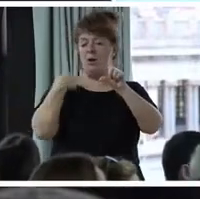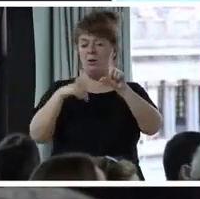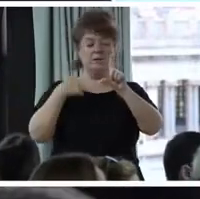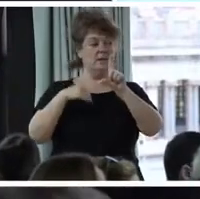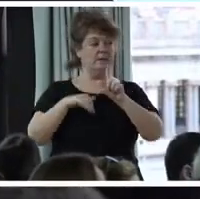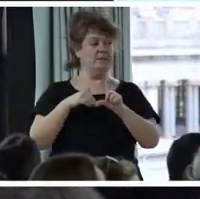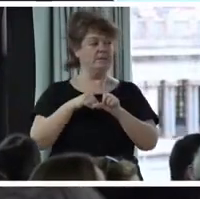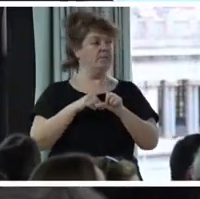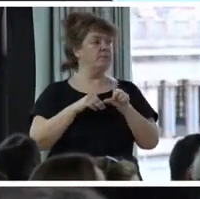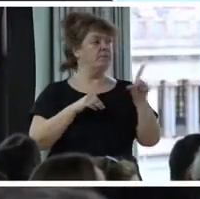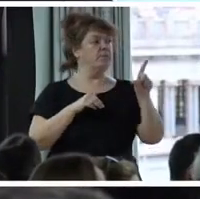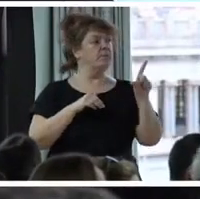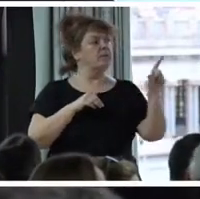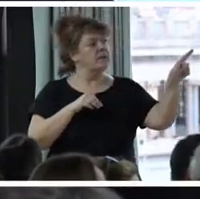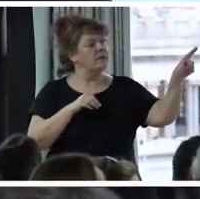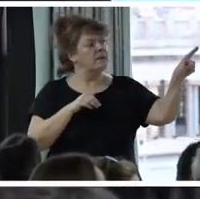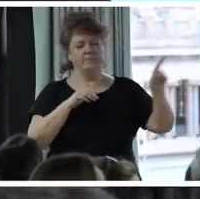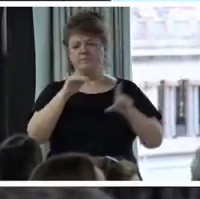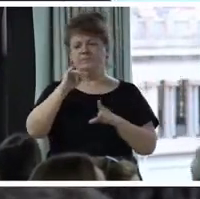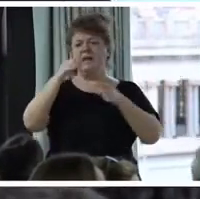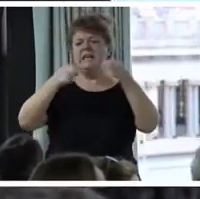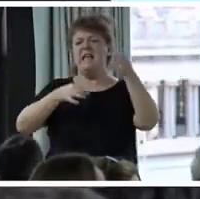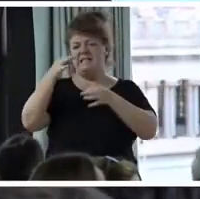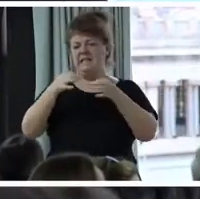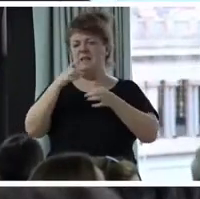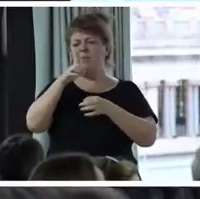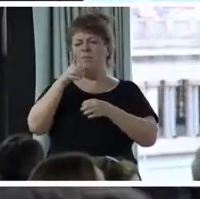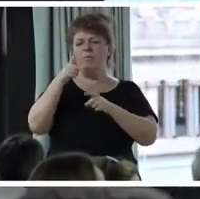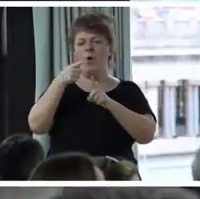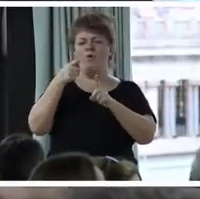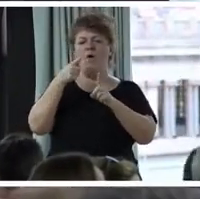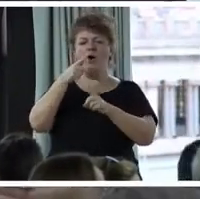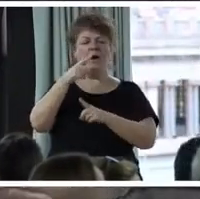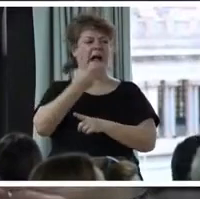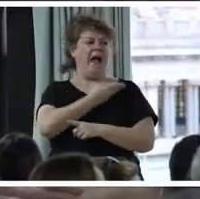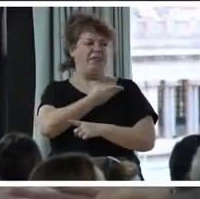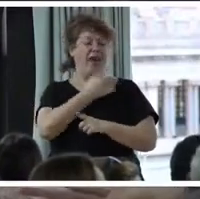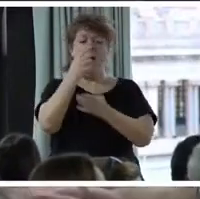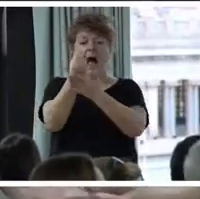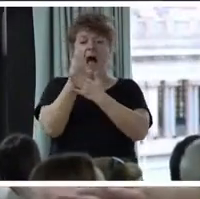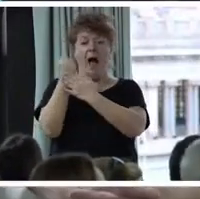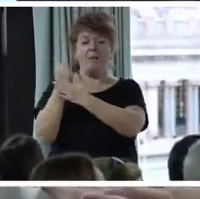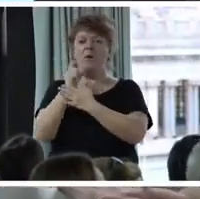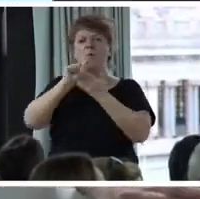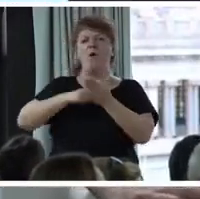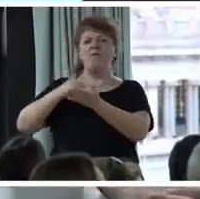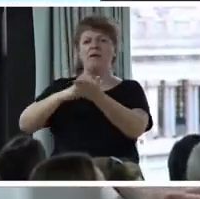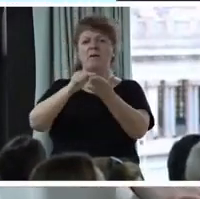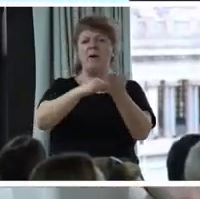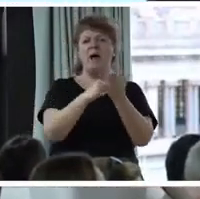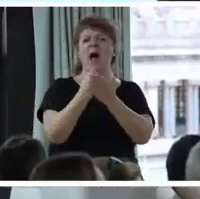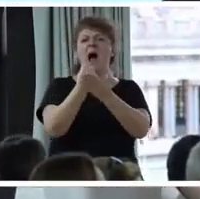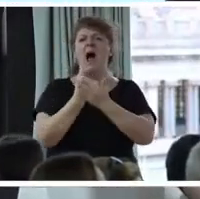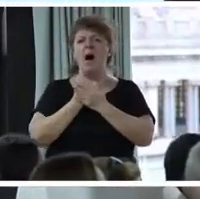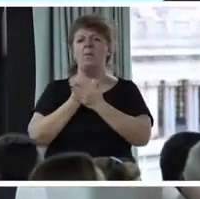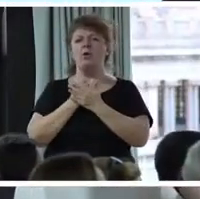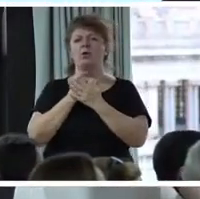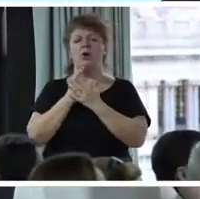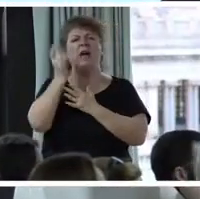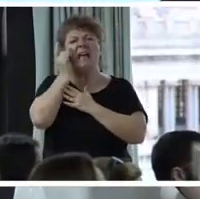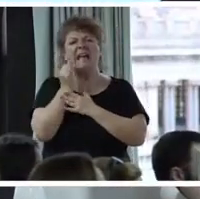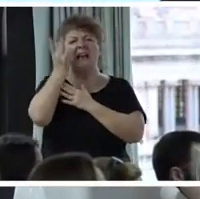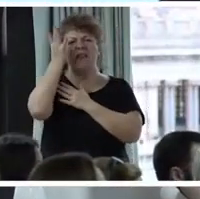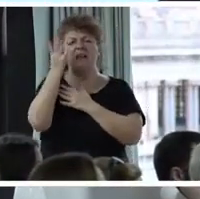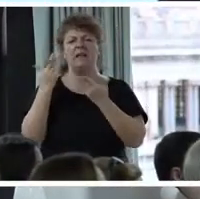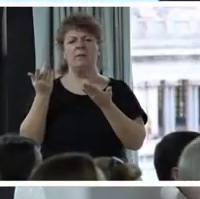Justice Justice forg haa donde hemos pedido tambén también apoyo a todo el mundo con su firma Para apoyar esta iniciativa y que